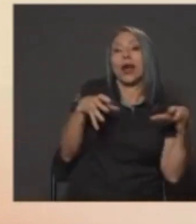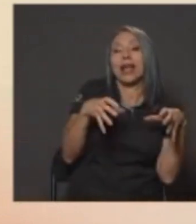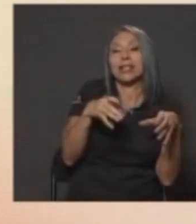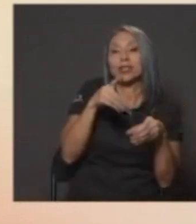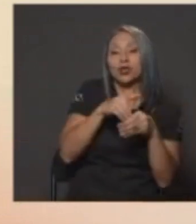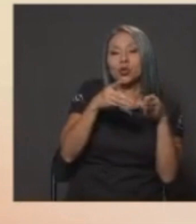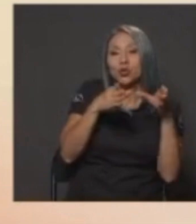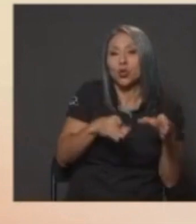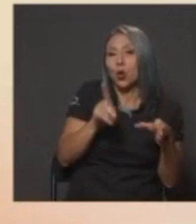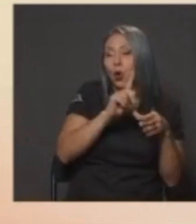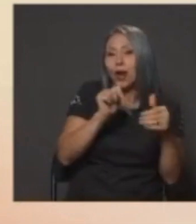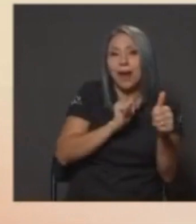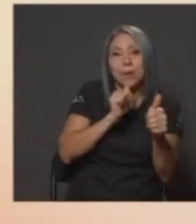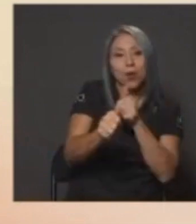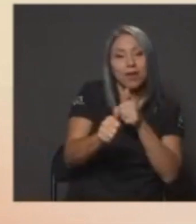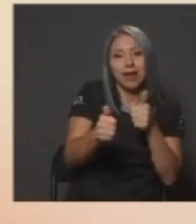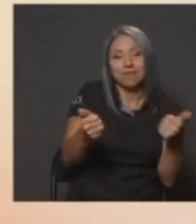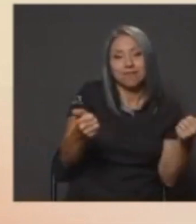El